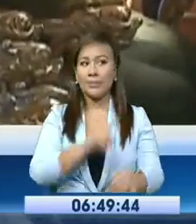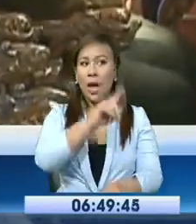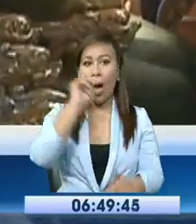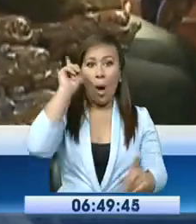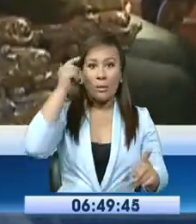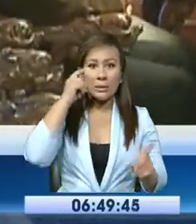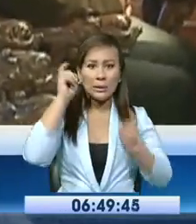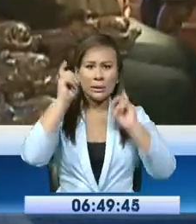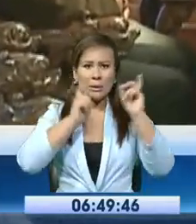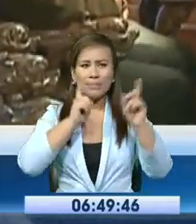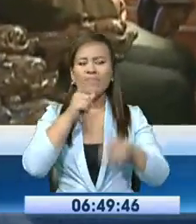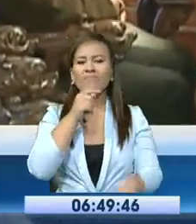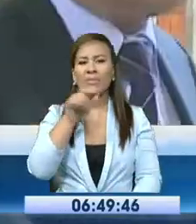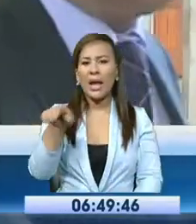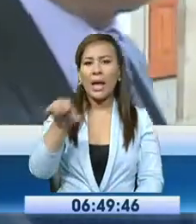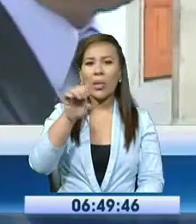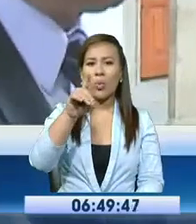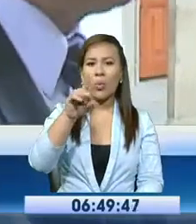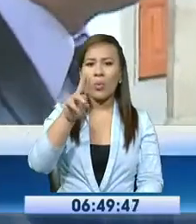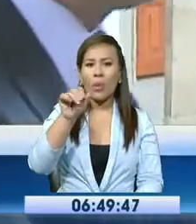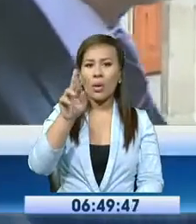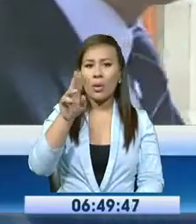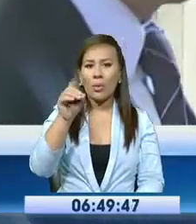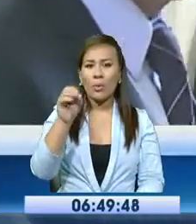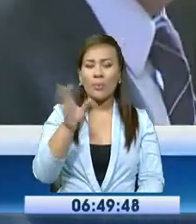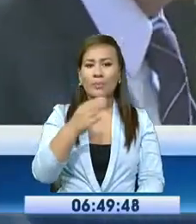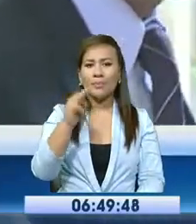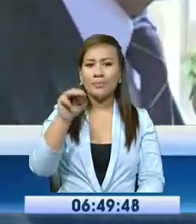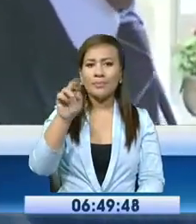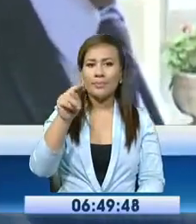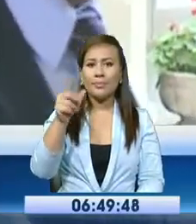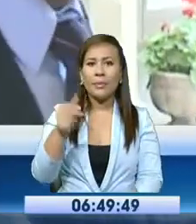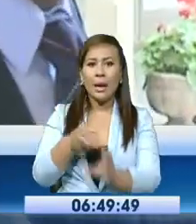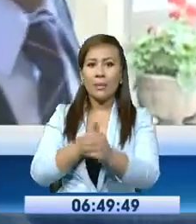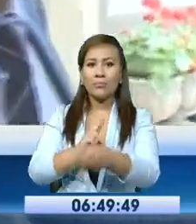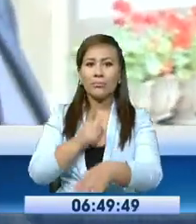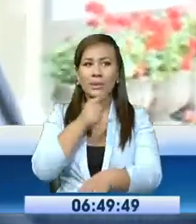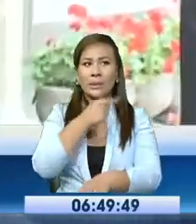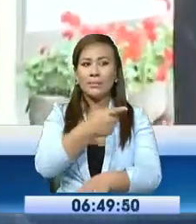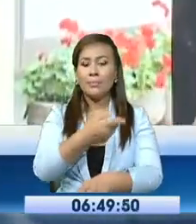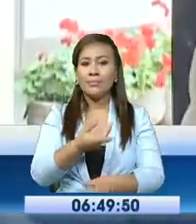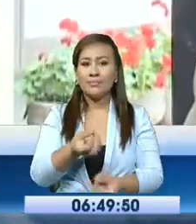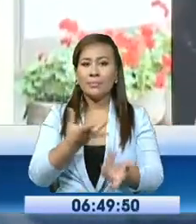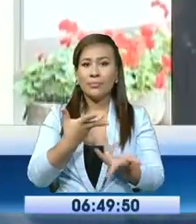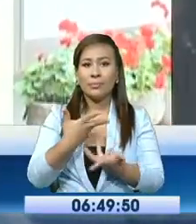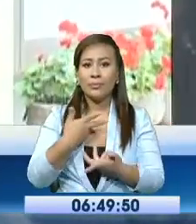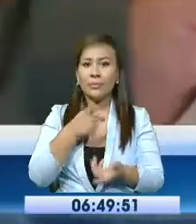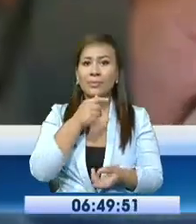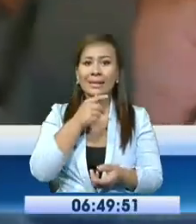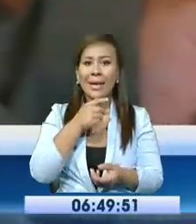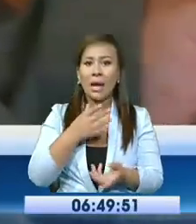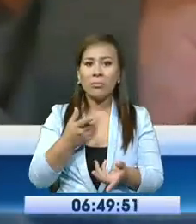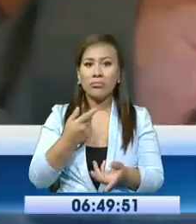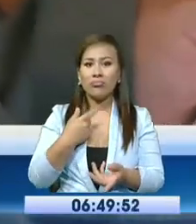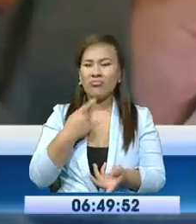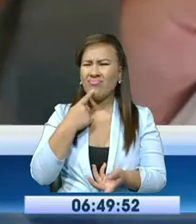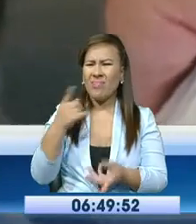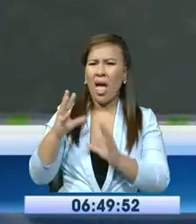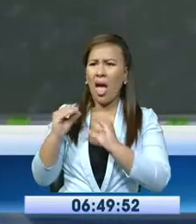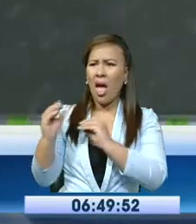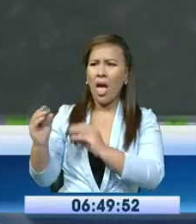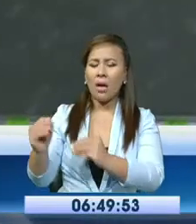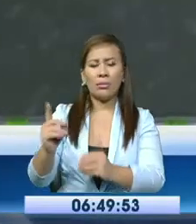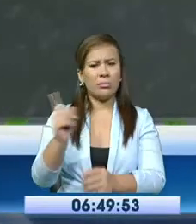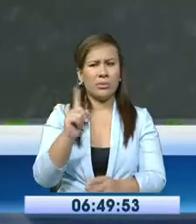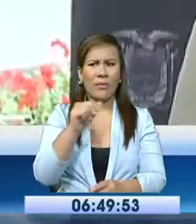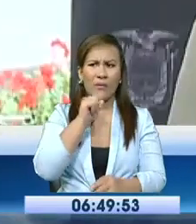reacciones a la renuncia de Eduardo Mangas. El secretario de la política, Miguel Carvajal, aseguró que las declaraciones del exsecretario fueron imprecisas y en un contexto